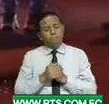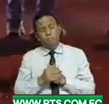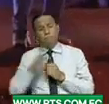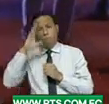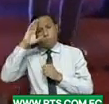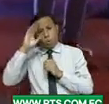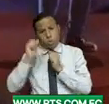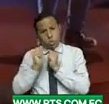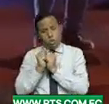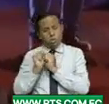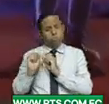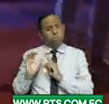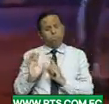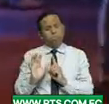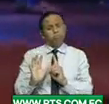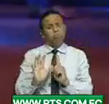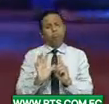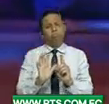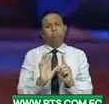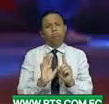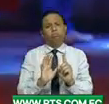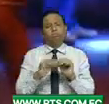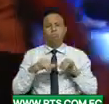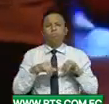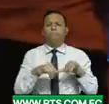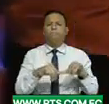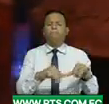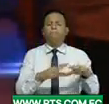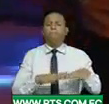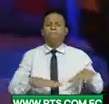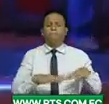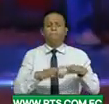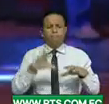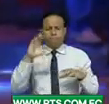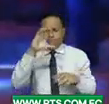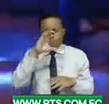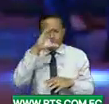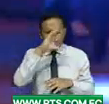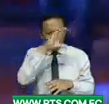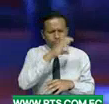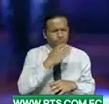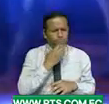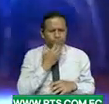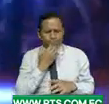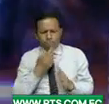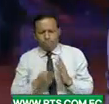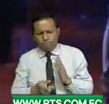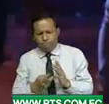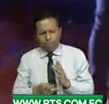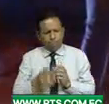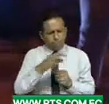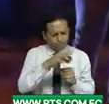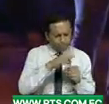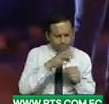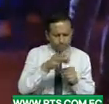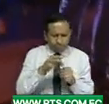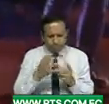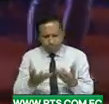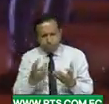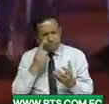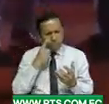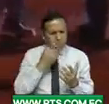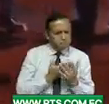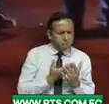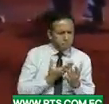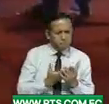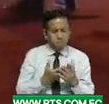criminalística continúa buscando algún tipo de indicio o casquillo, bala deformada en